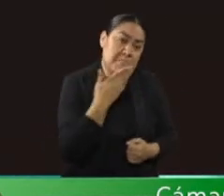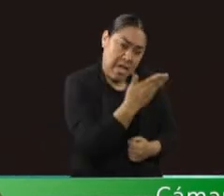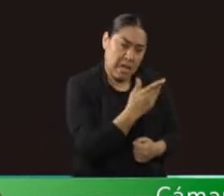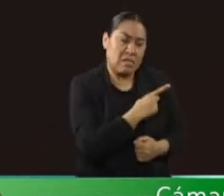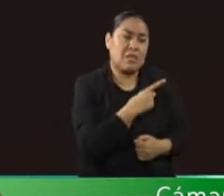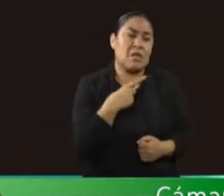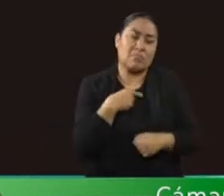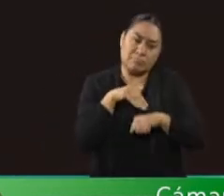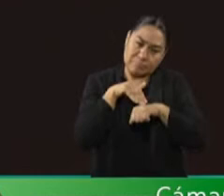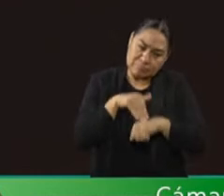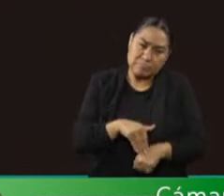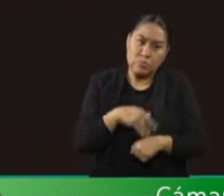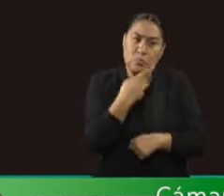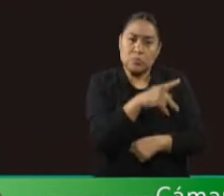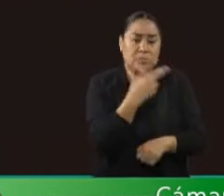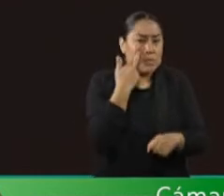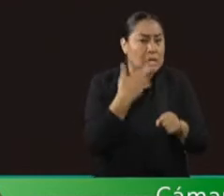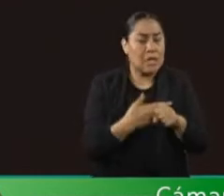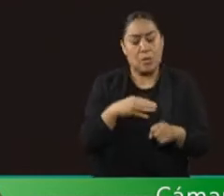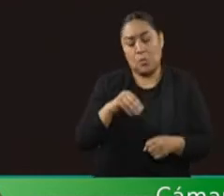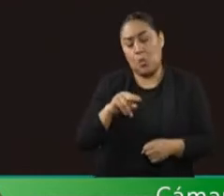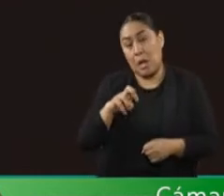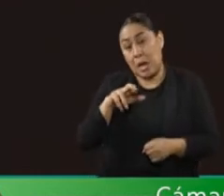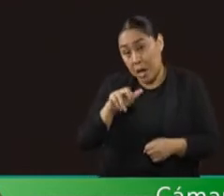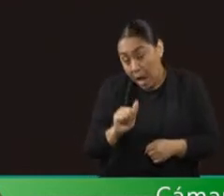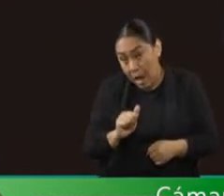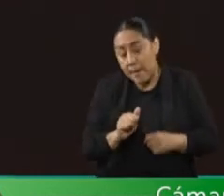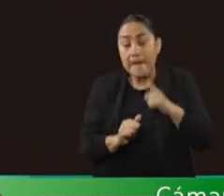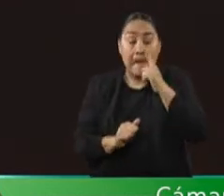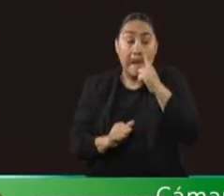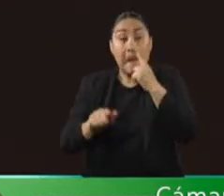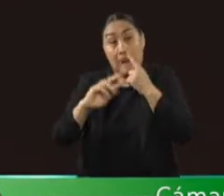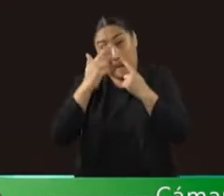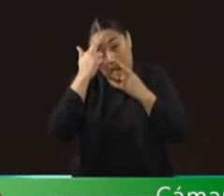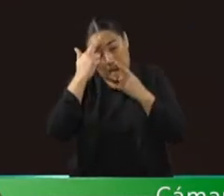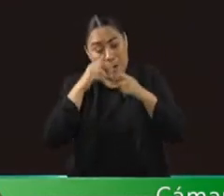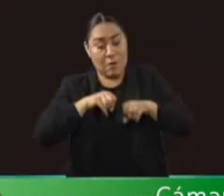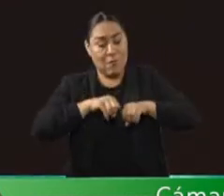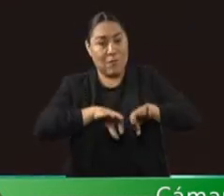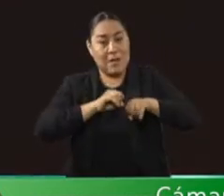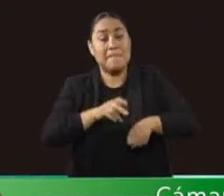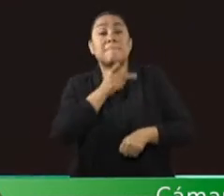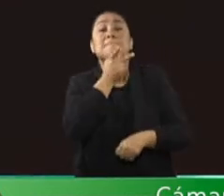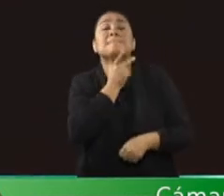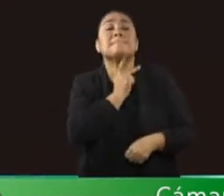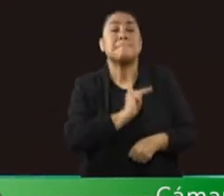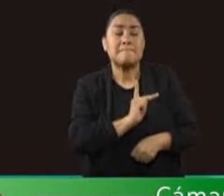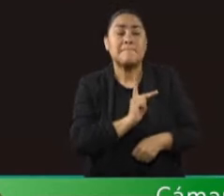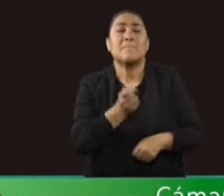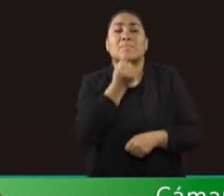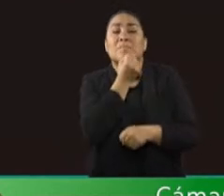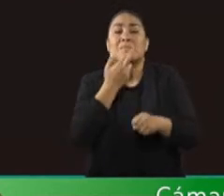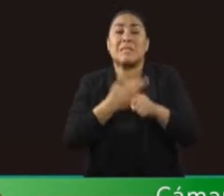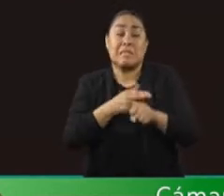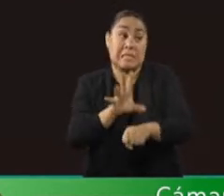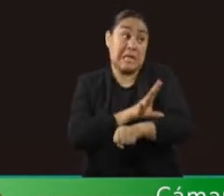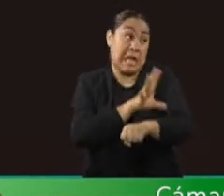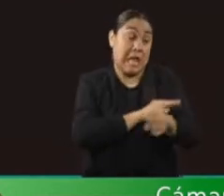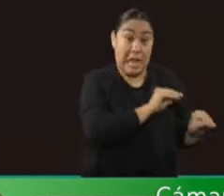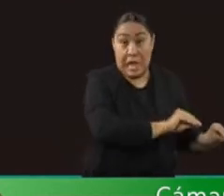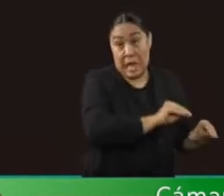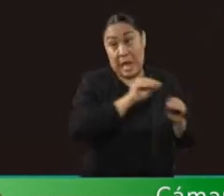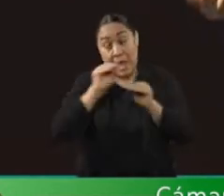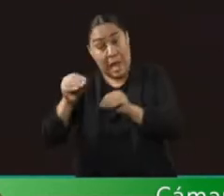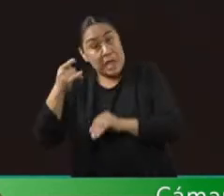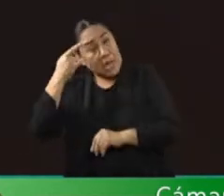compromiso de morena quien prometió traer las oficinas de Pemex y la secretaría de energía a Campeche para